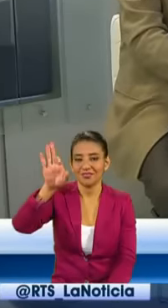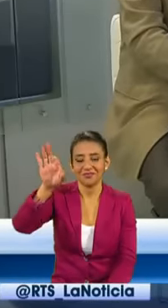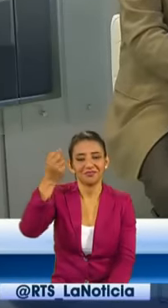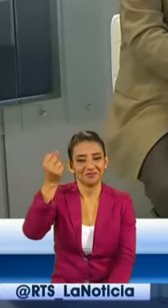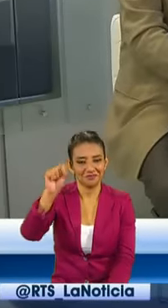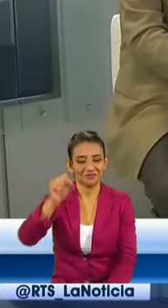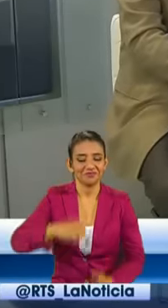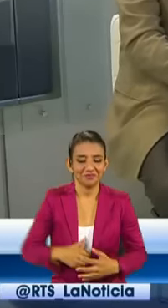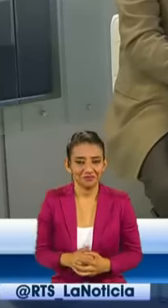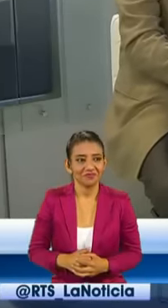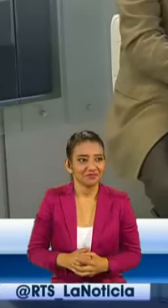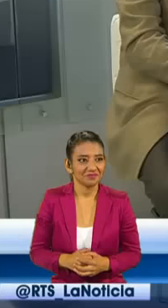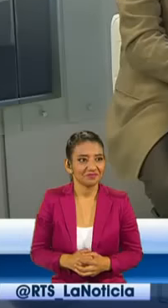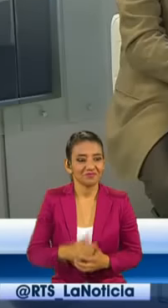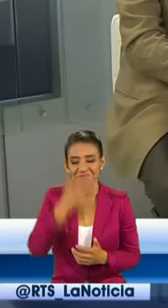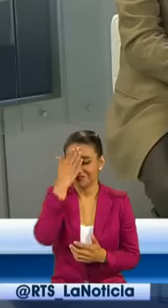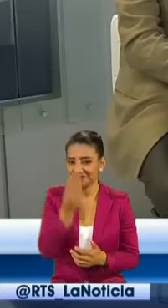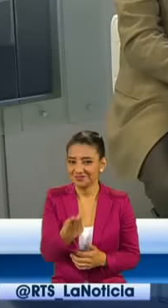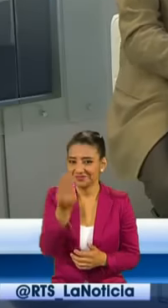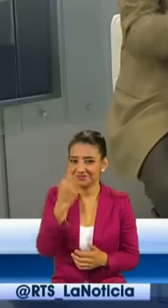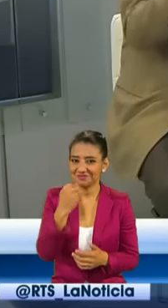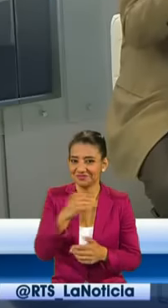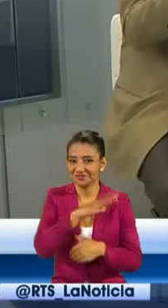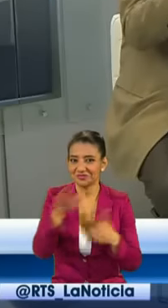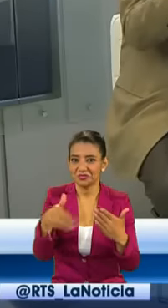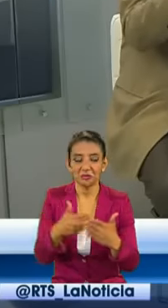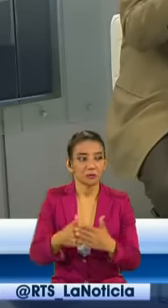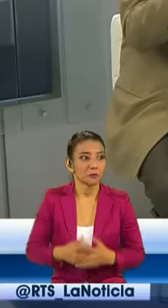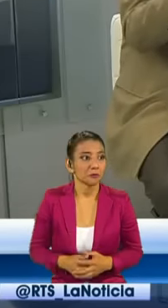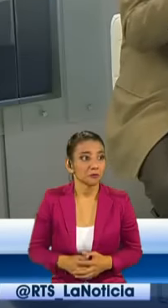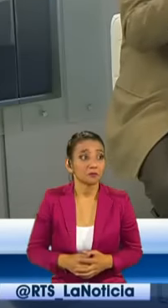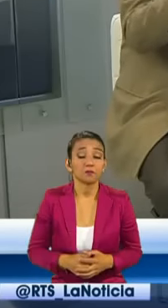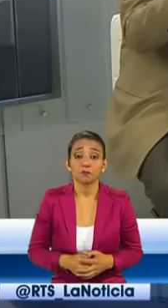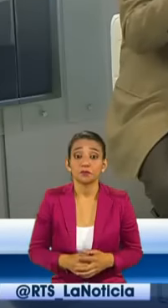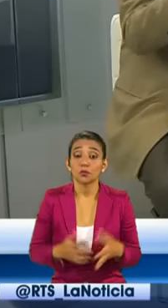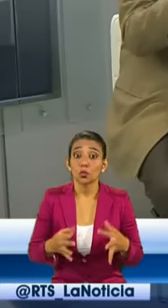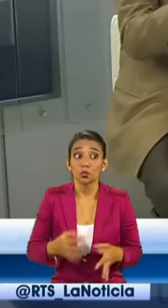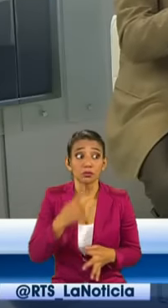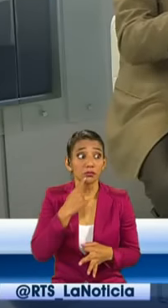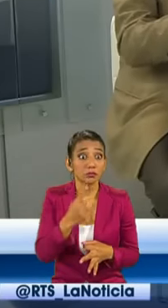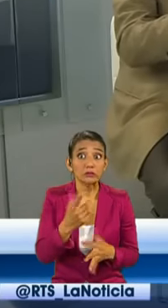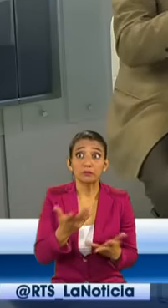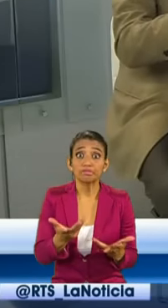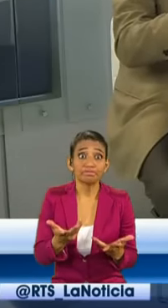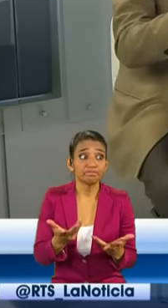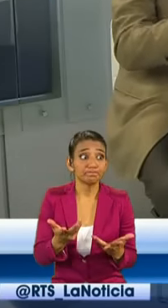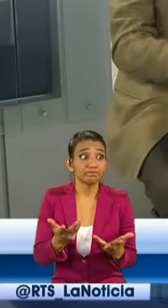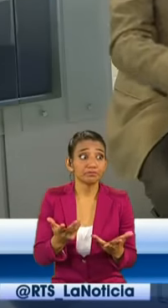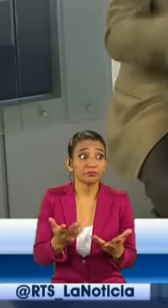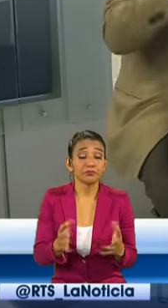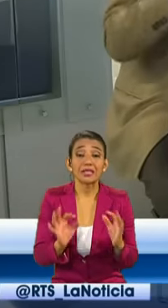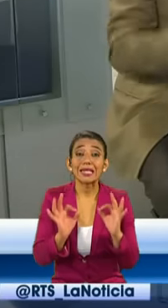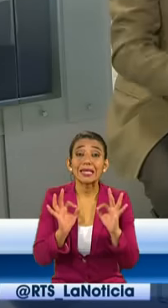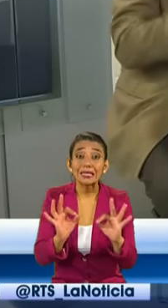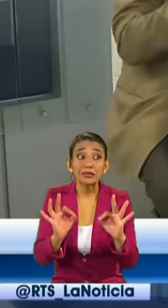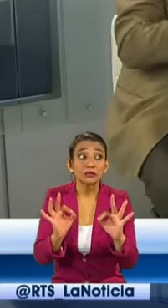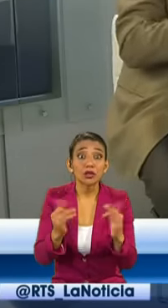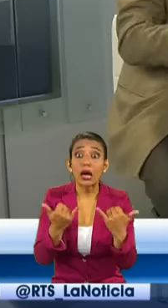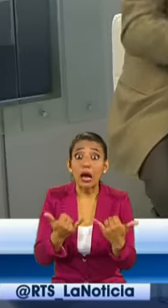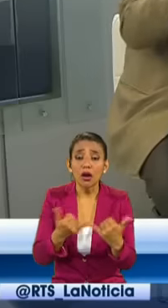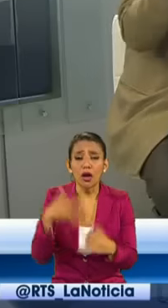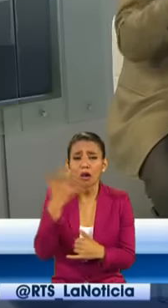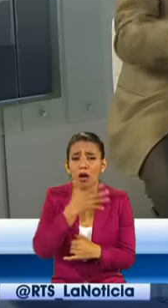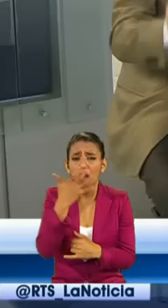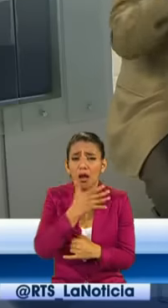la comunidad. Una excelente mañana para todos ustedes. Bueno, según los pronósticos, hay que estar listos porque el día está muy